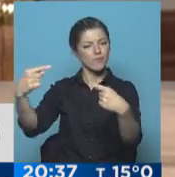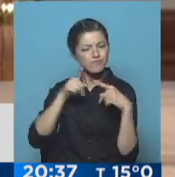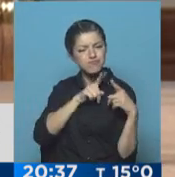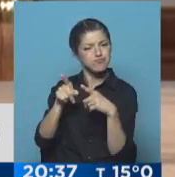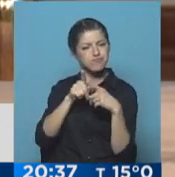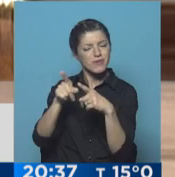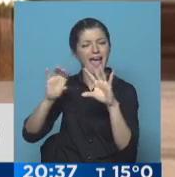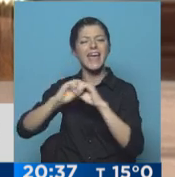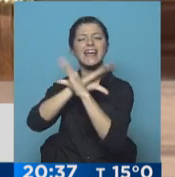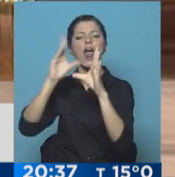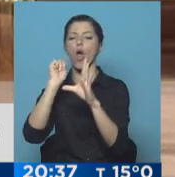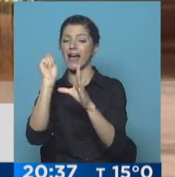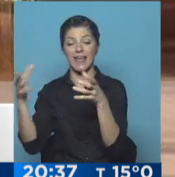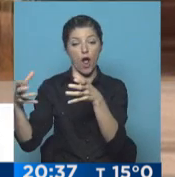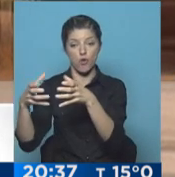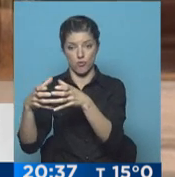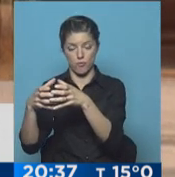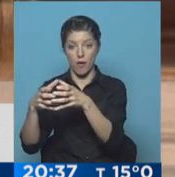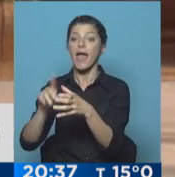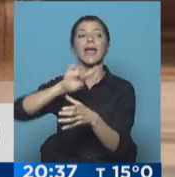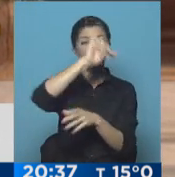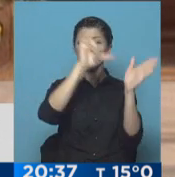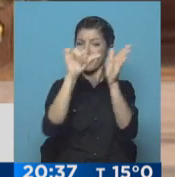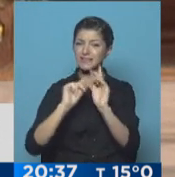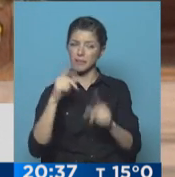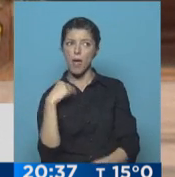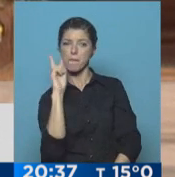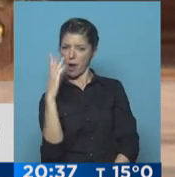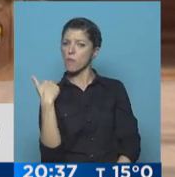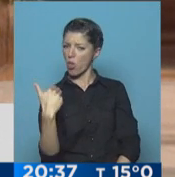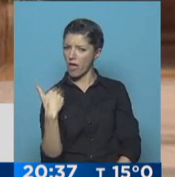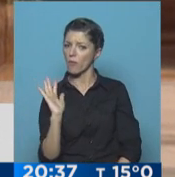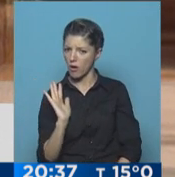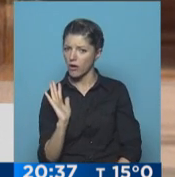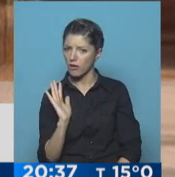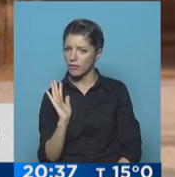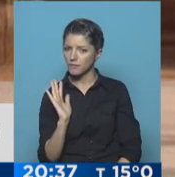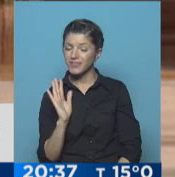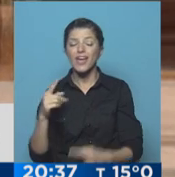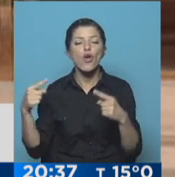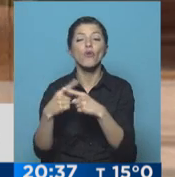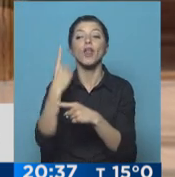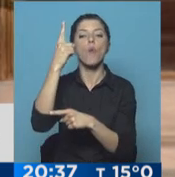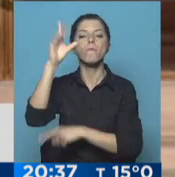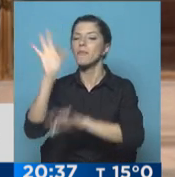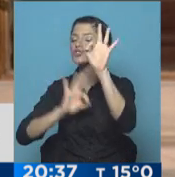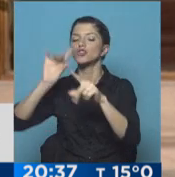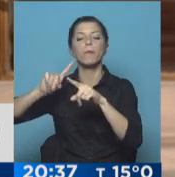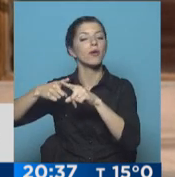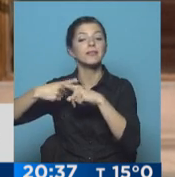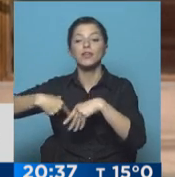claro, que también lo observamos en otros países de la región, es contra todo un proyecto